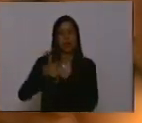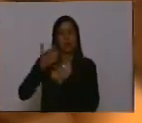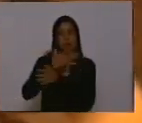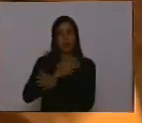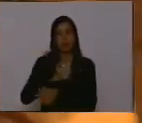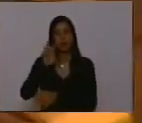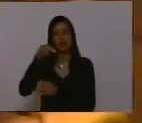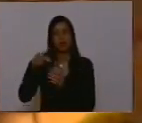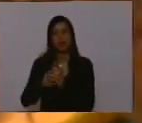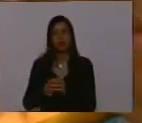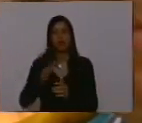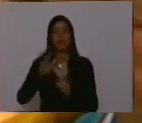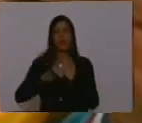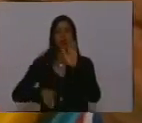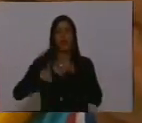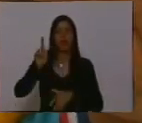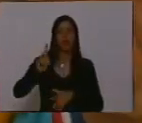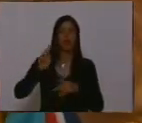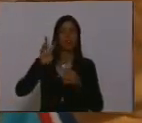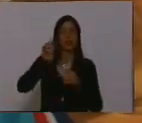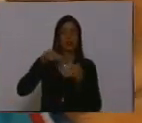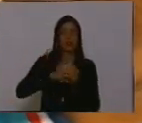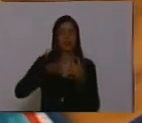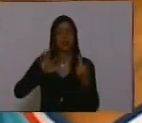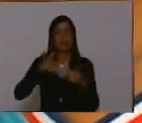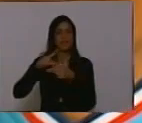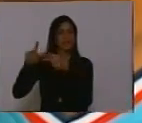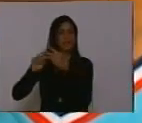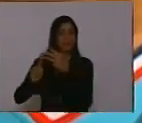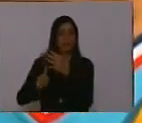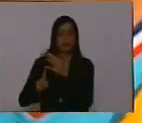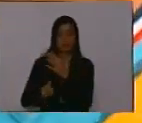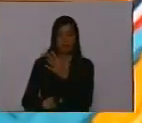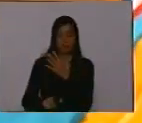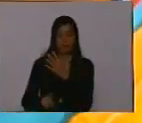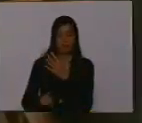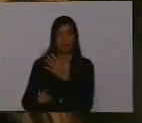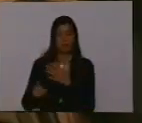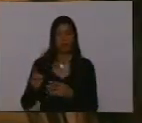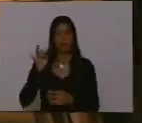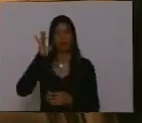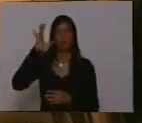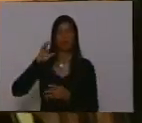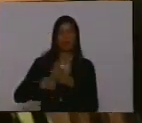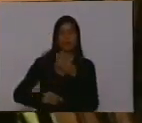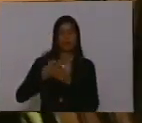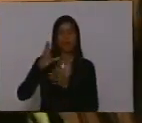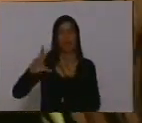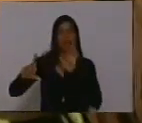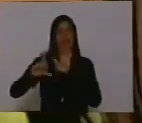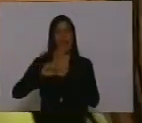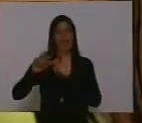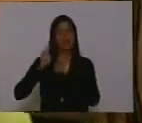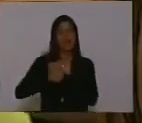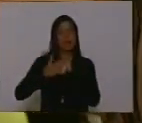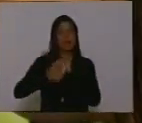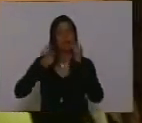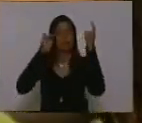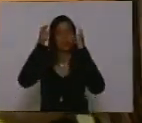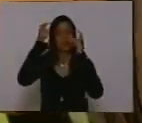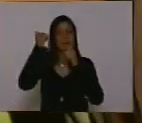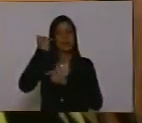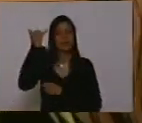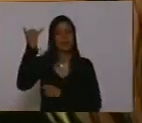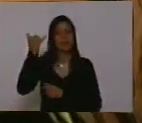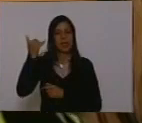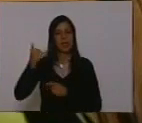del 2011. Es así también como nace la ley del deporte. Y en la ley del deporte hablan de los